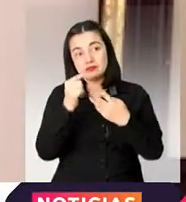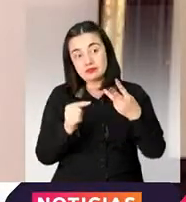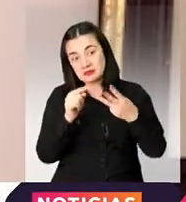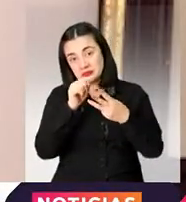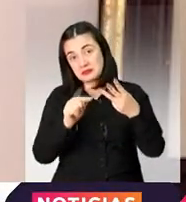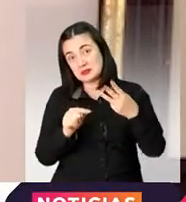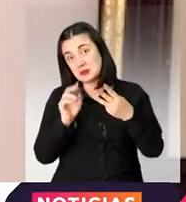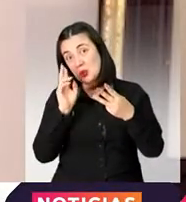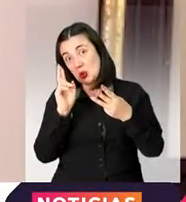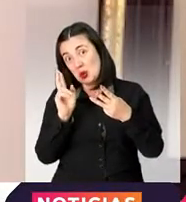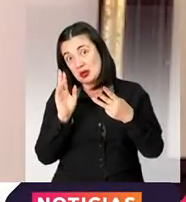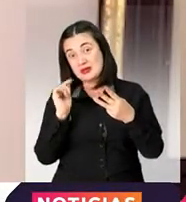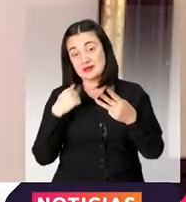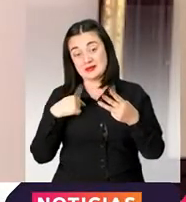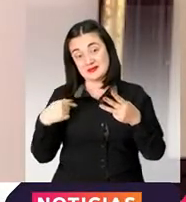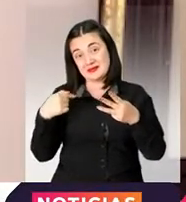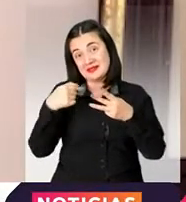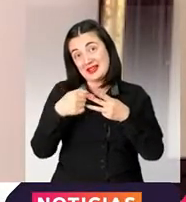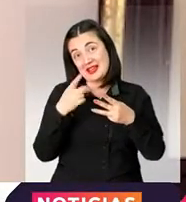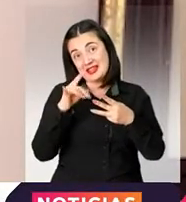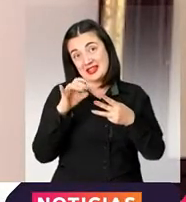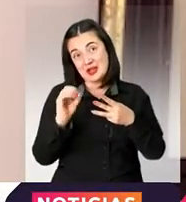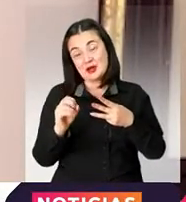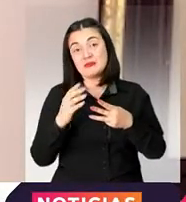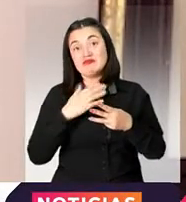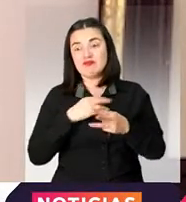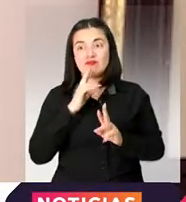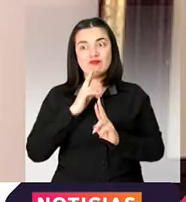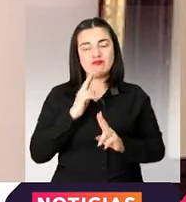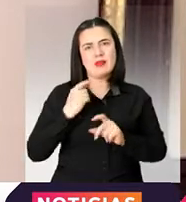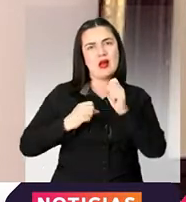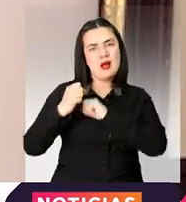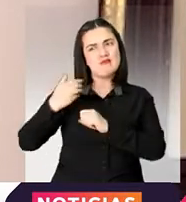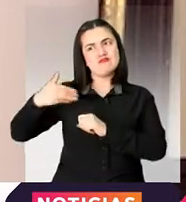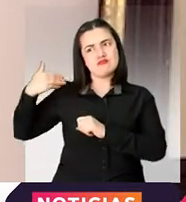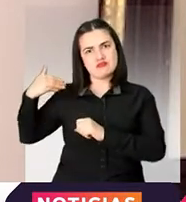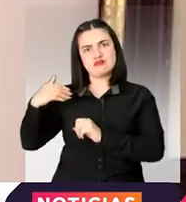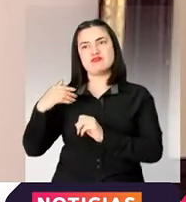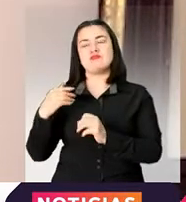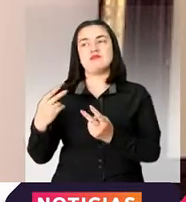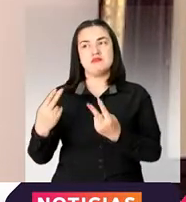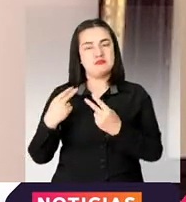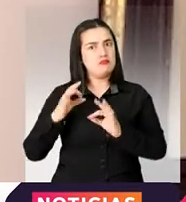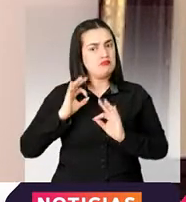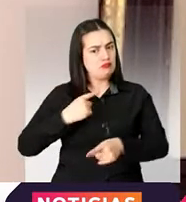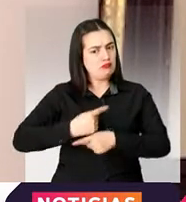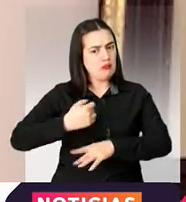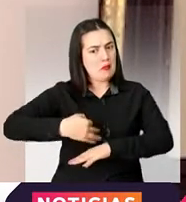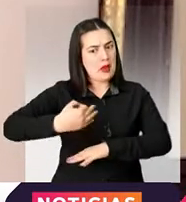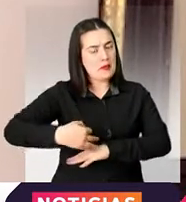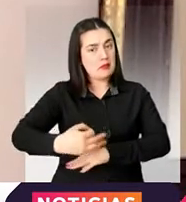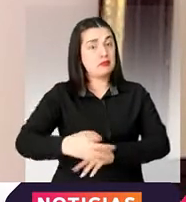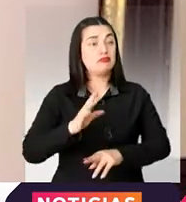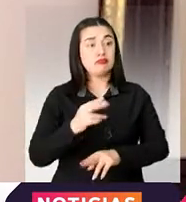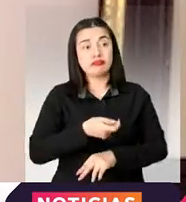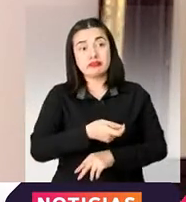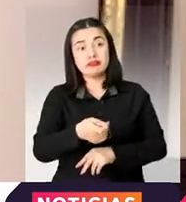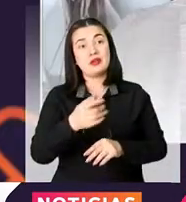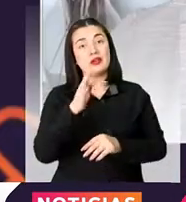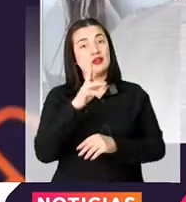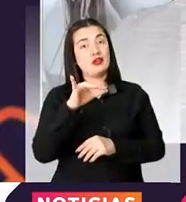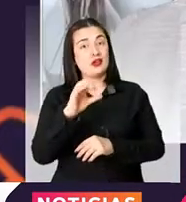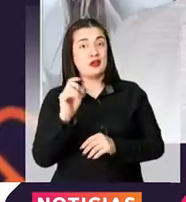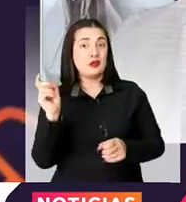dentro de esos 3 cupos, Diego Dueñas, mis resultados de los años pasados han sido claramente muy buenos y seguramente pues estaremos en